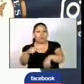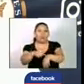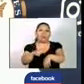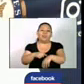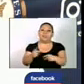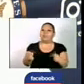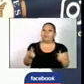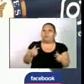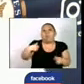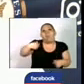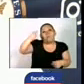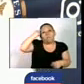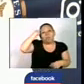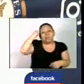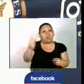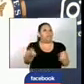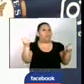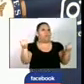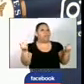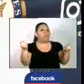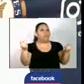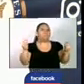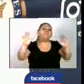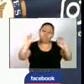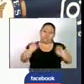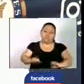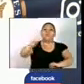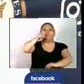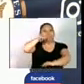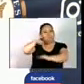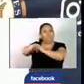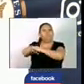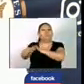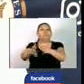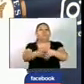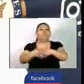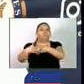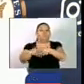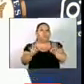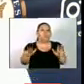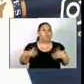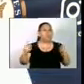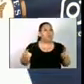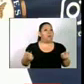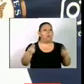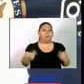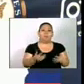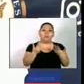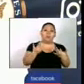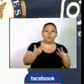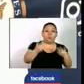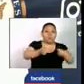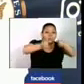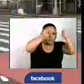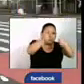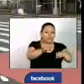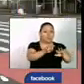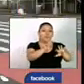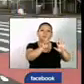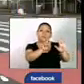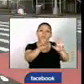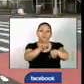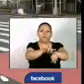dicen las personas oye pues vamos a entrar a los Estados Unidos porque lo van a detener no más 72 horas